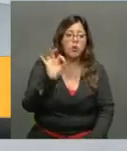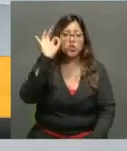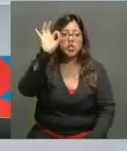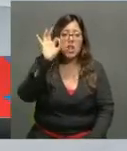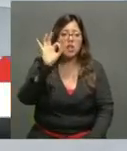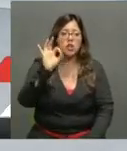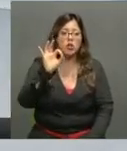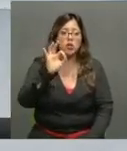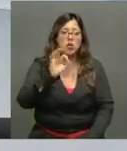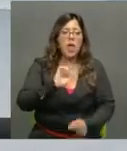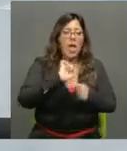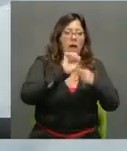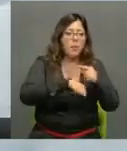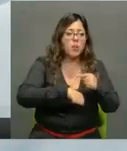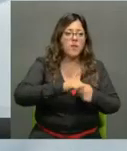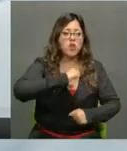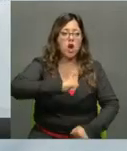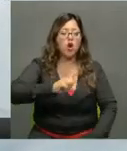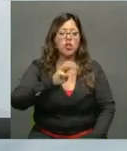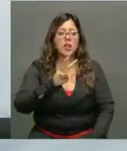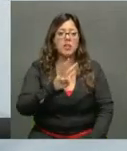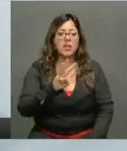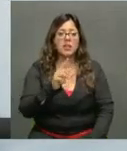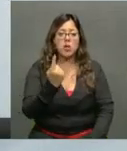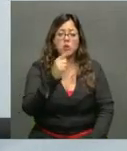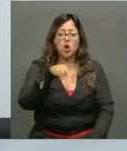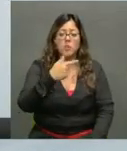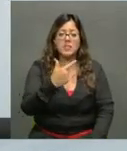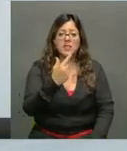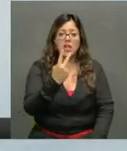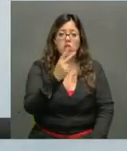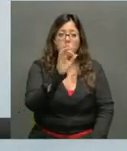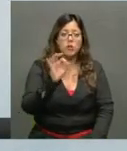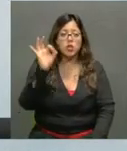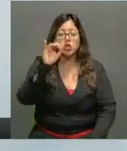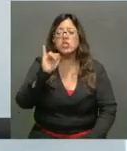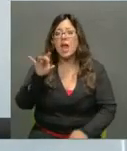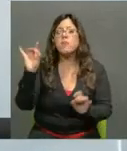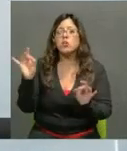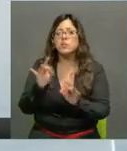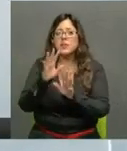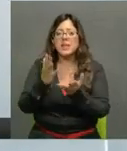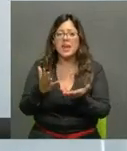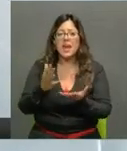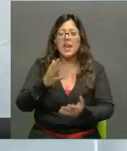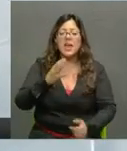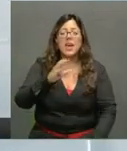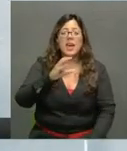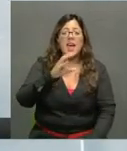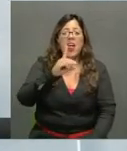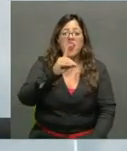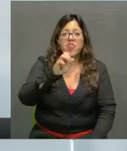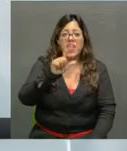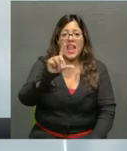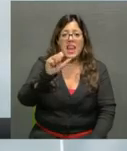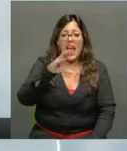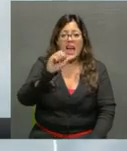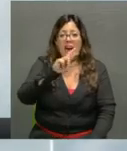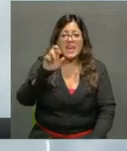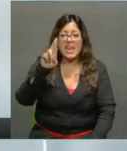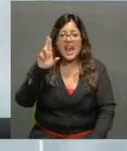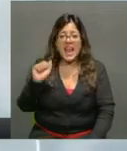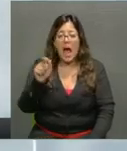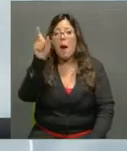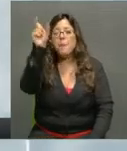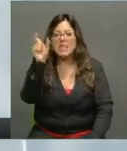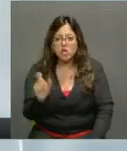en contra. El riesgo ahí era la potencia que puede tener Gonzalo Lacarrera, que es de la derecha díscola y